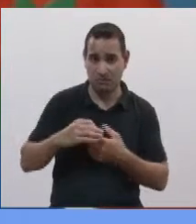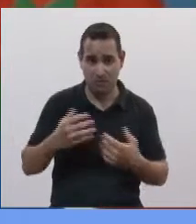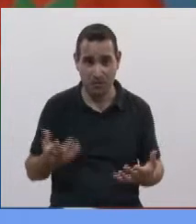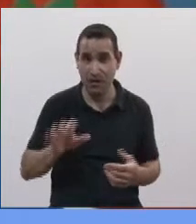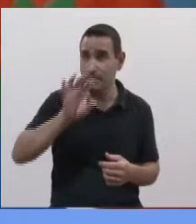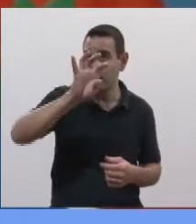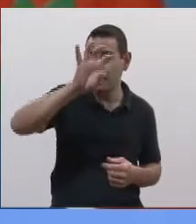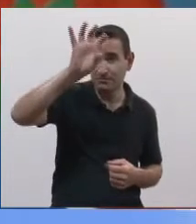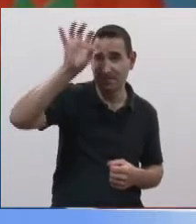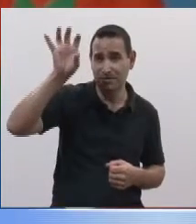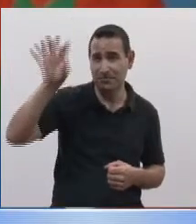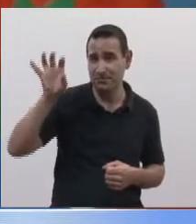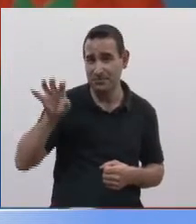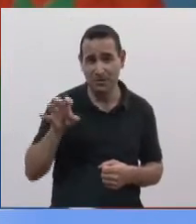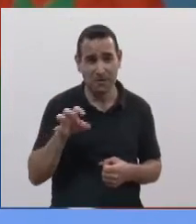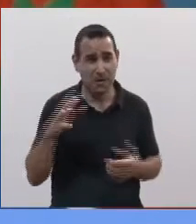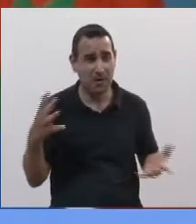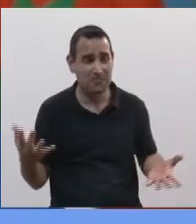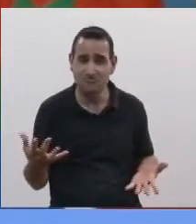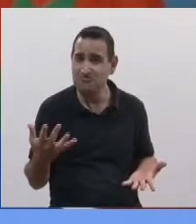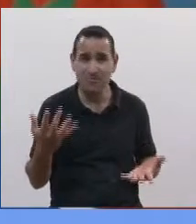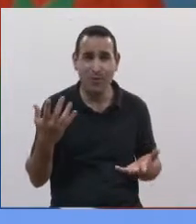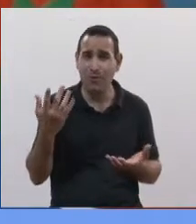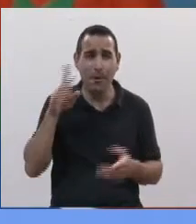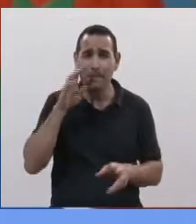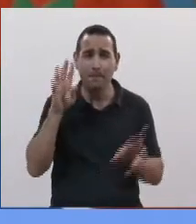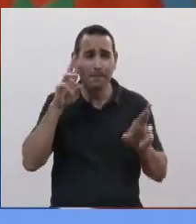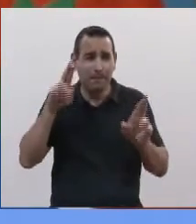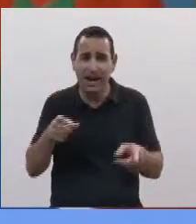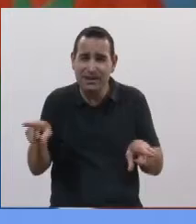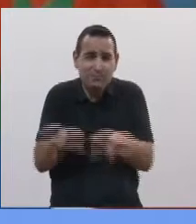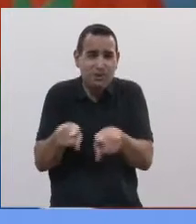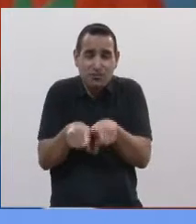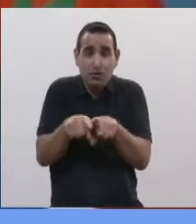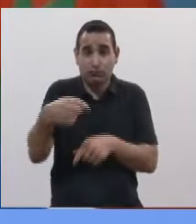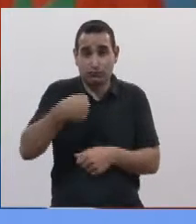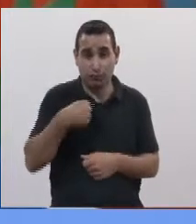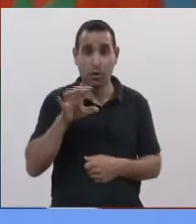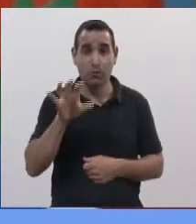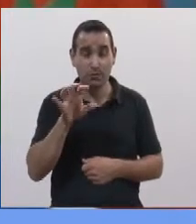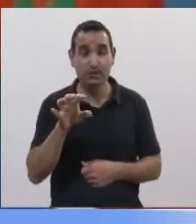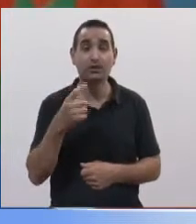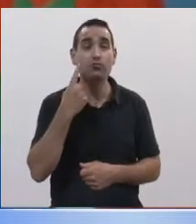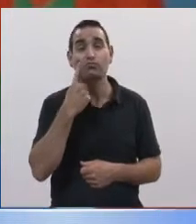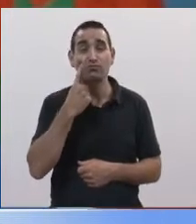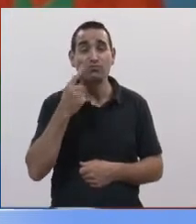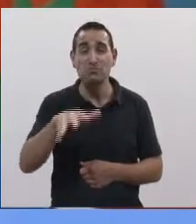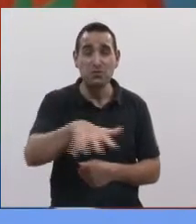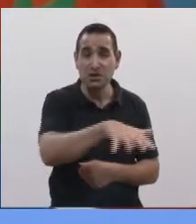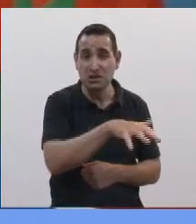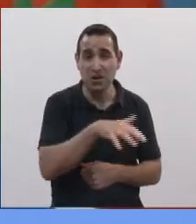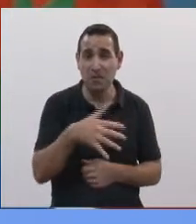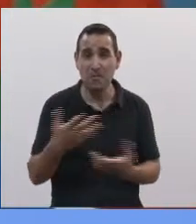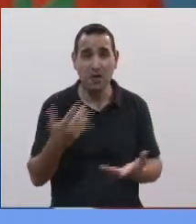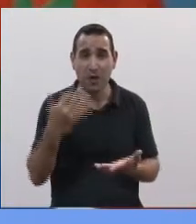sus provincias practican la misma estrategia. En mi provincia los municipios no tienen